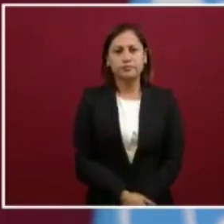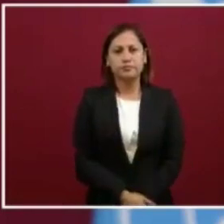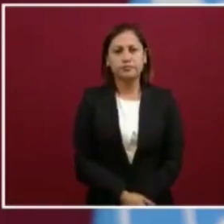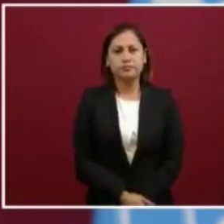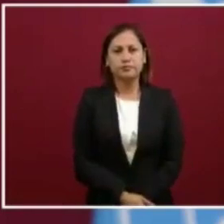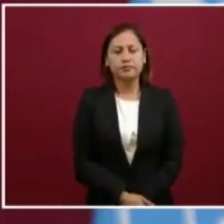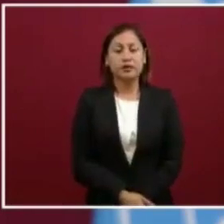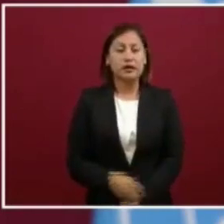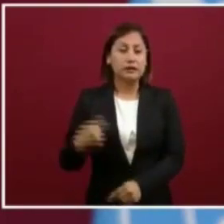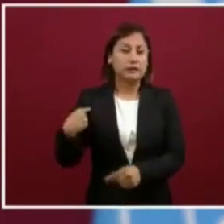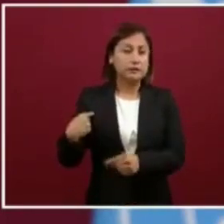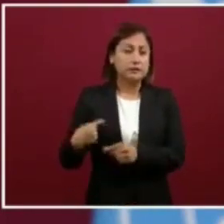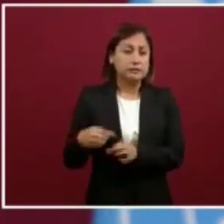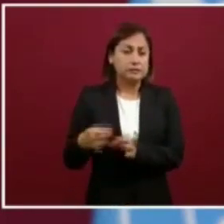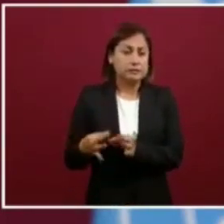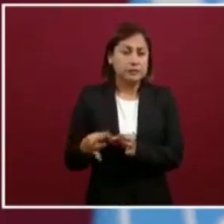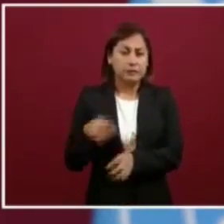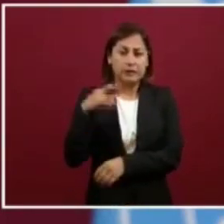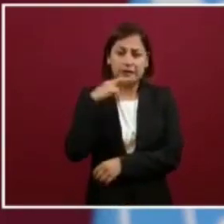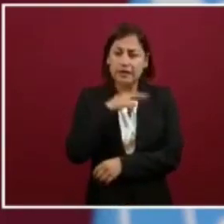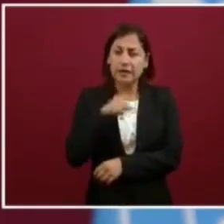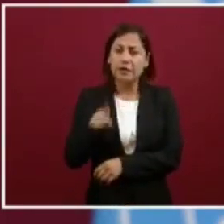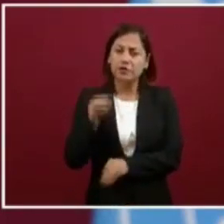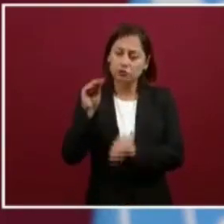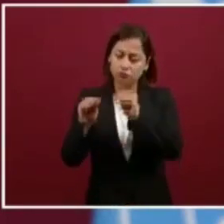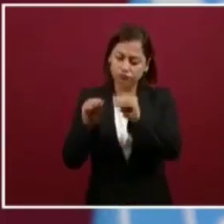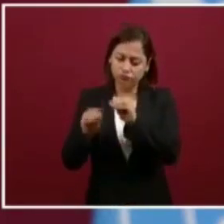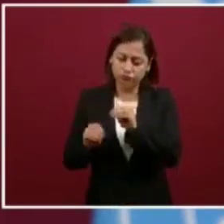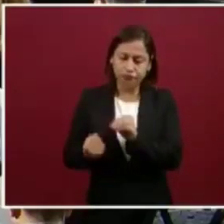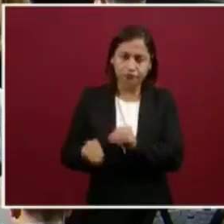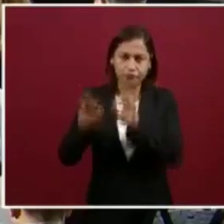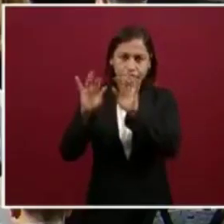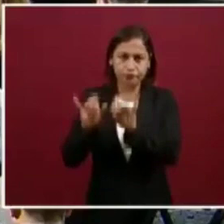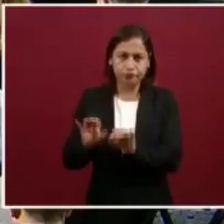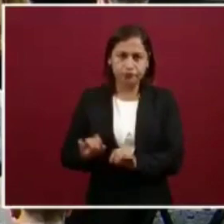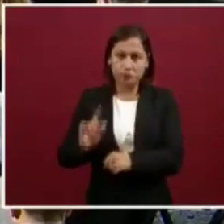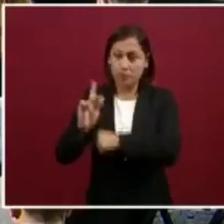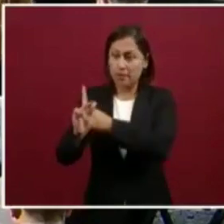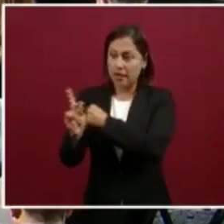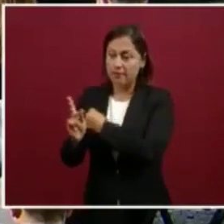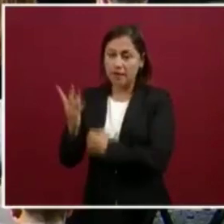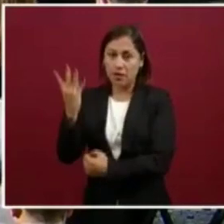se elaboró este documento con la participación de los 4 países.